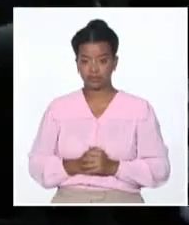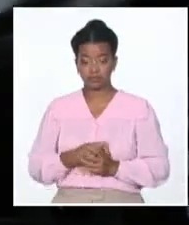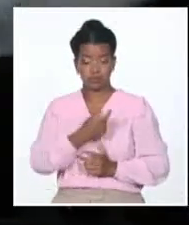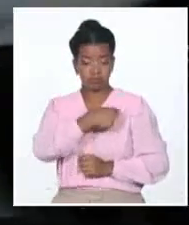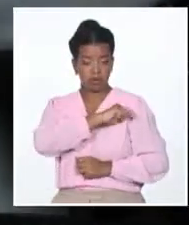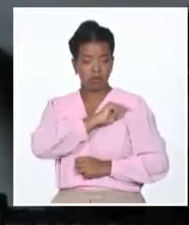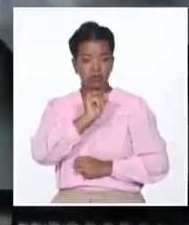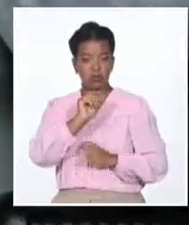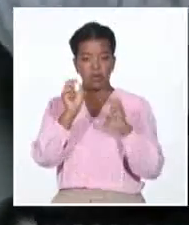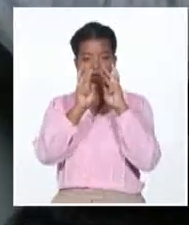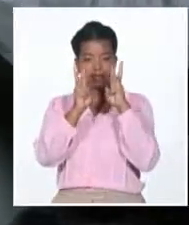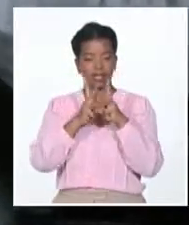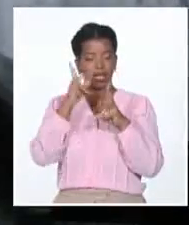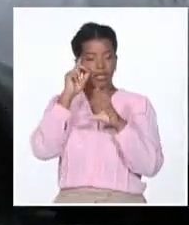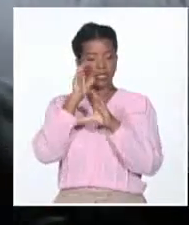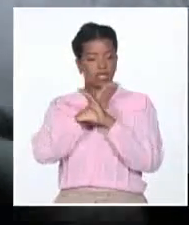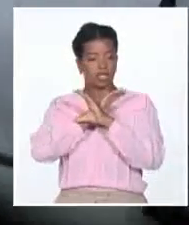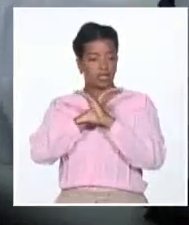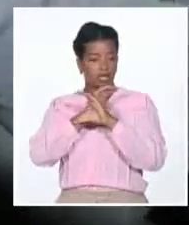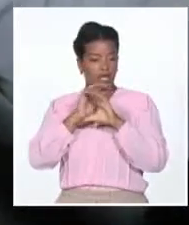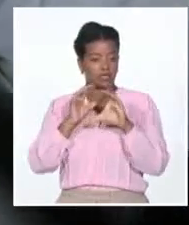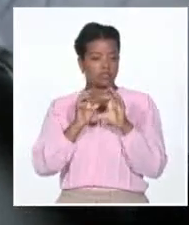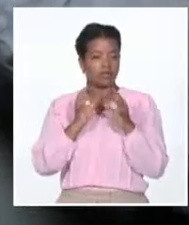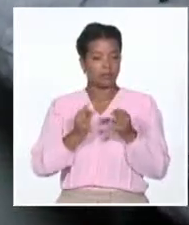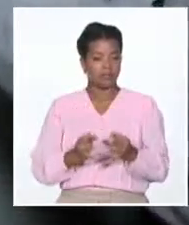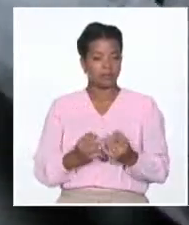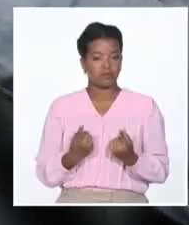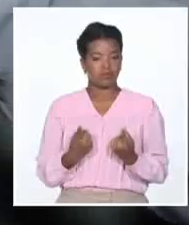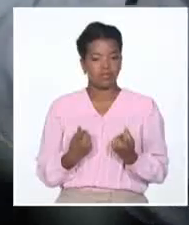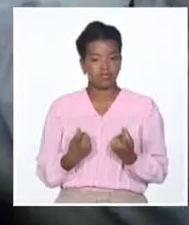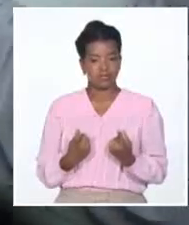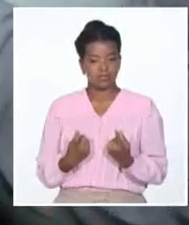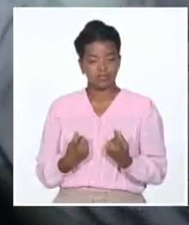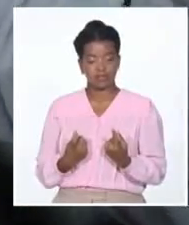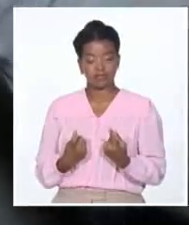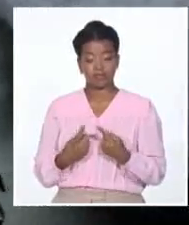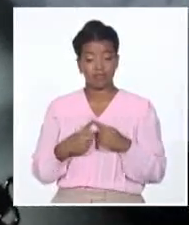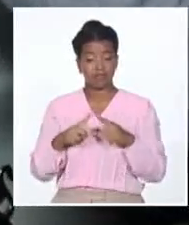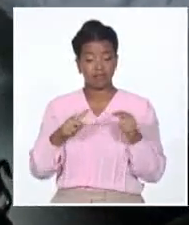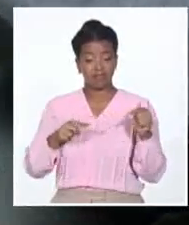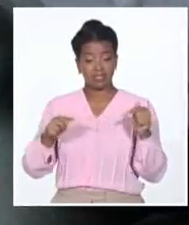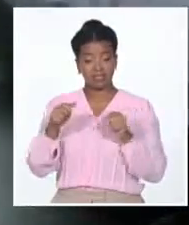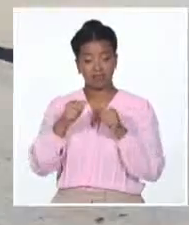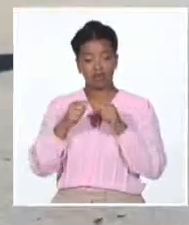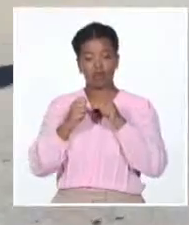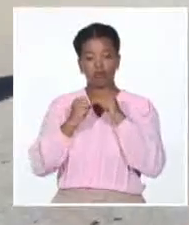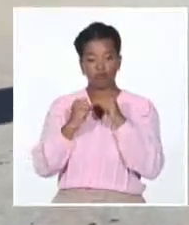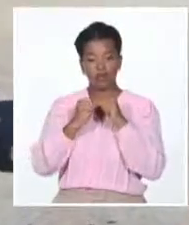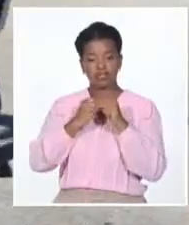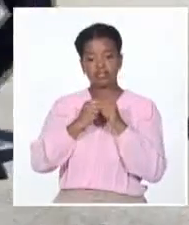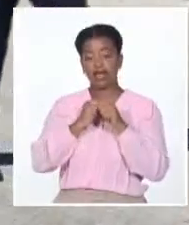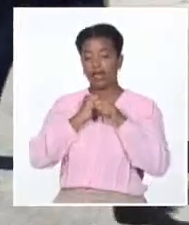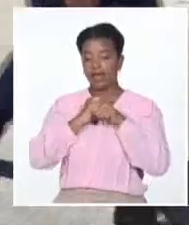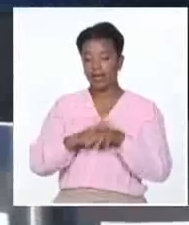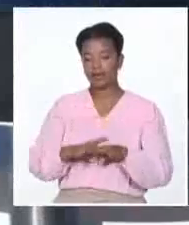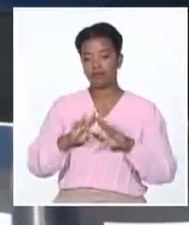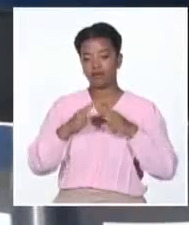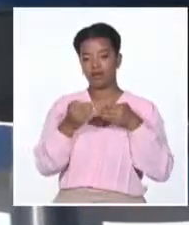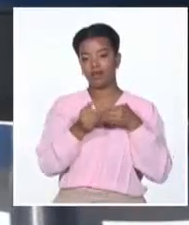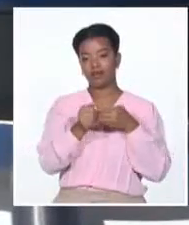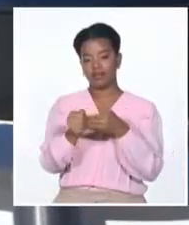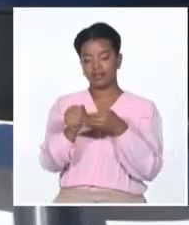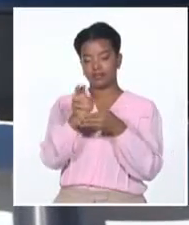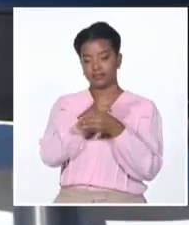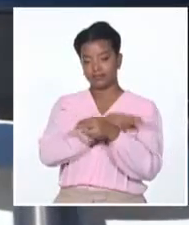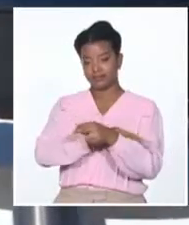inteligencia, argumentos y las armas que sean necesarias, pero sobre todo con la fuerza moral y el ejemplo de todos los líderes históricos